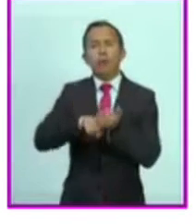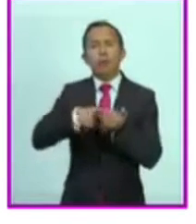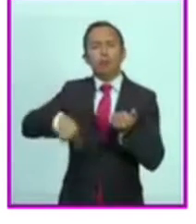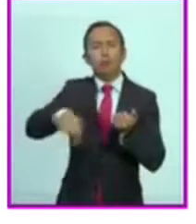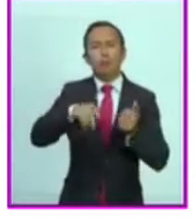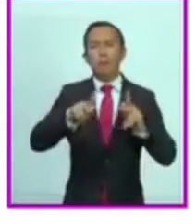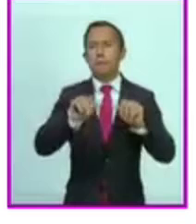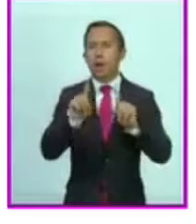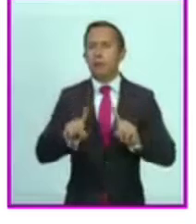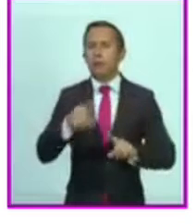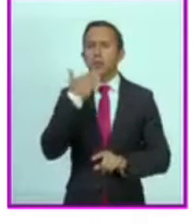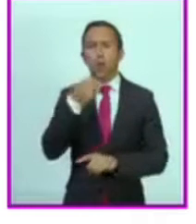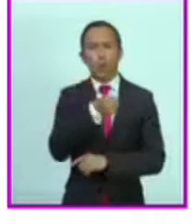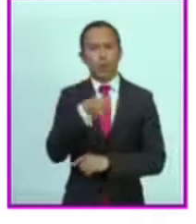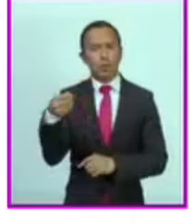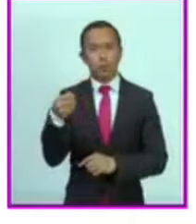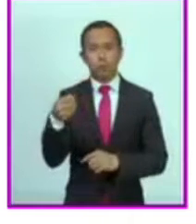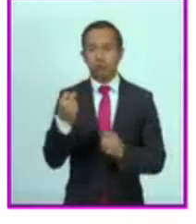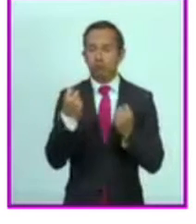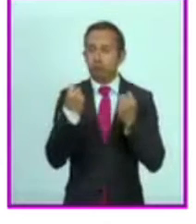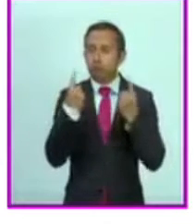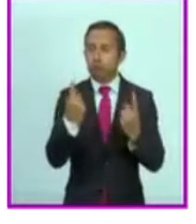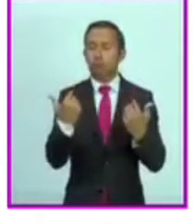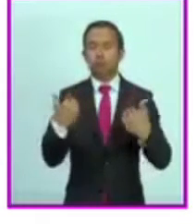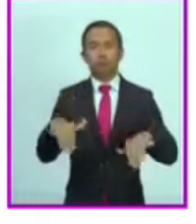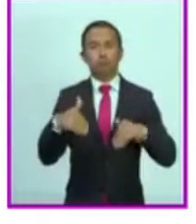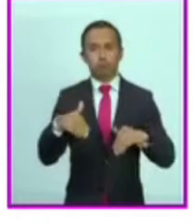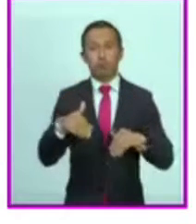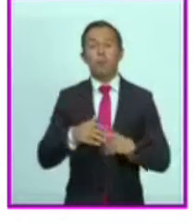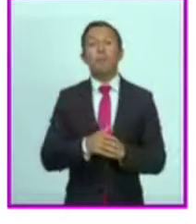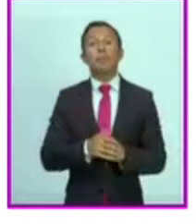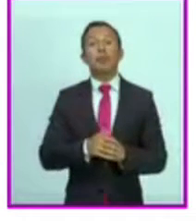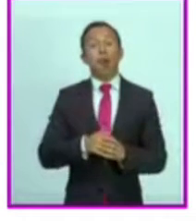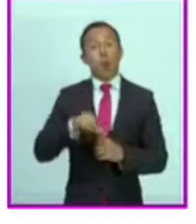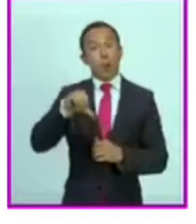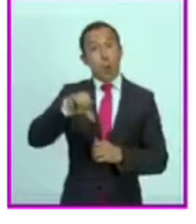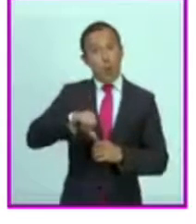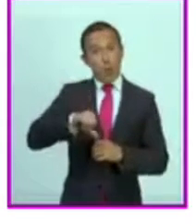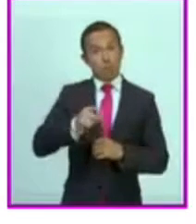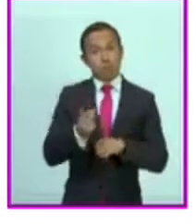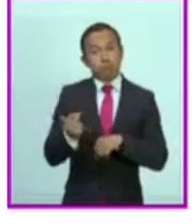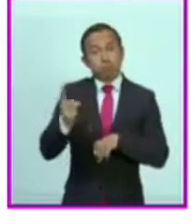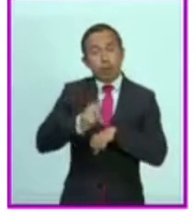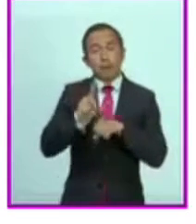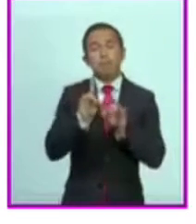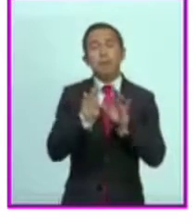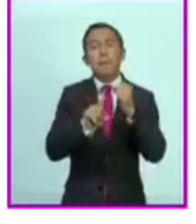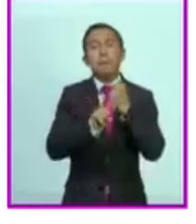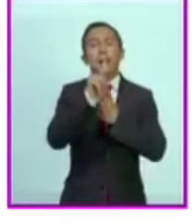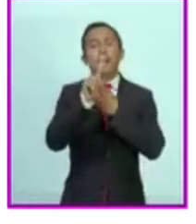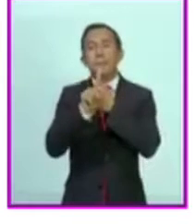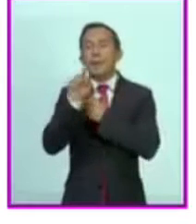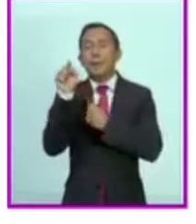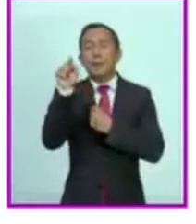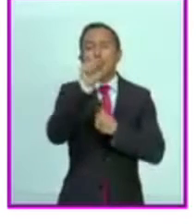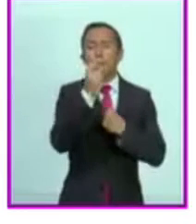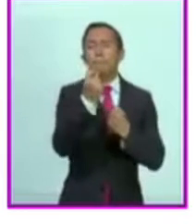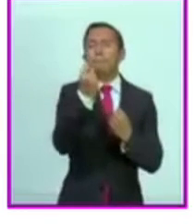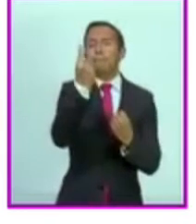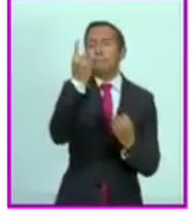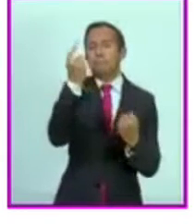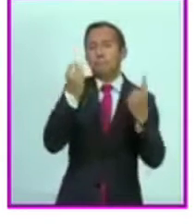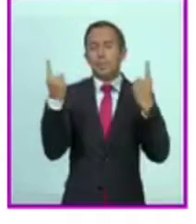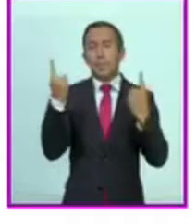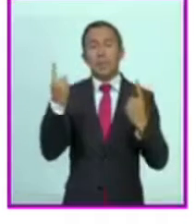ejemplar los incidentes que se registraron en esta han sido aislados y el personal del ine los atendió